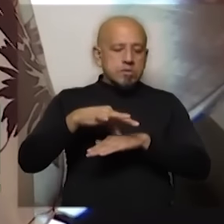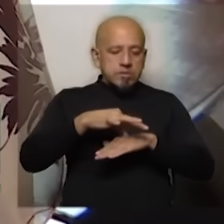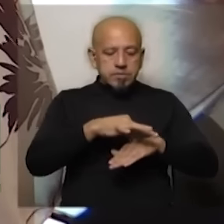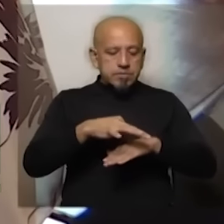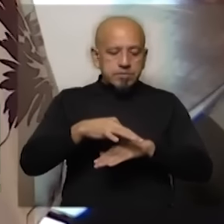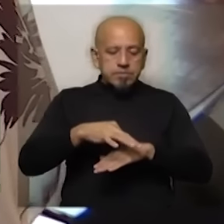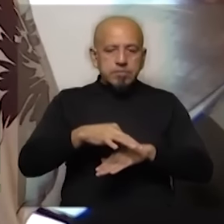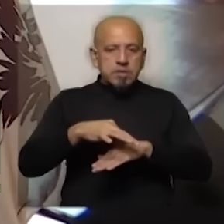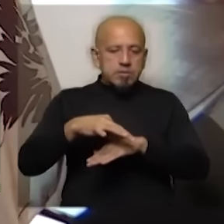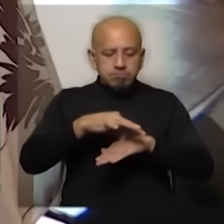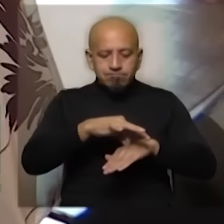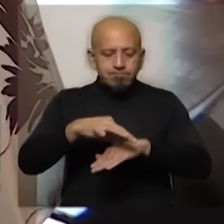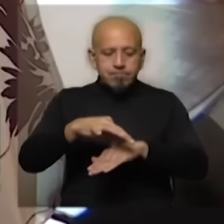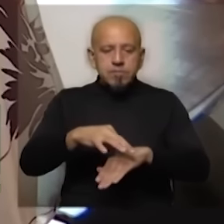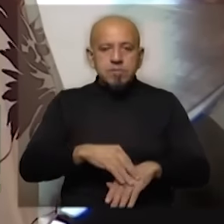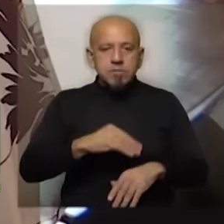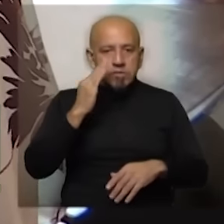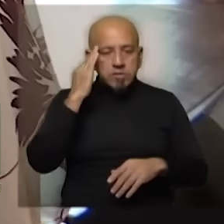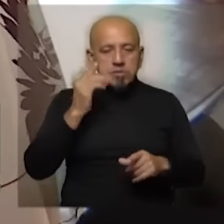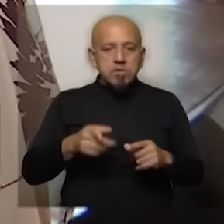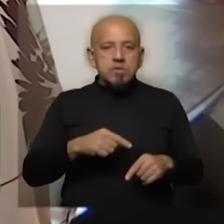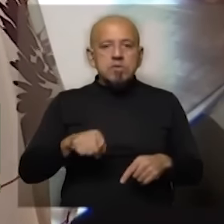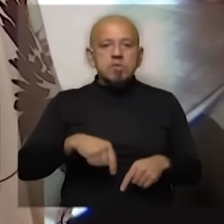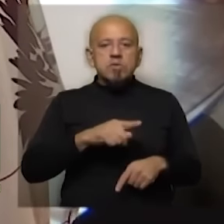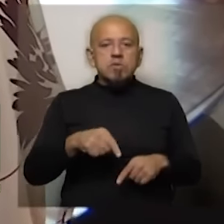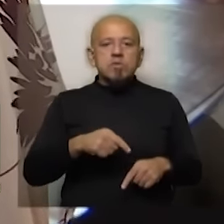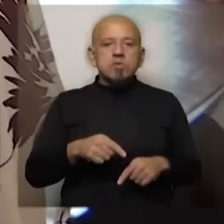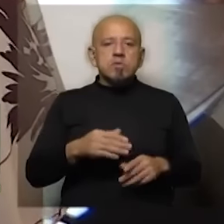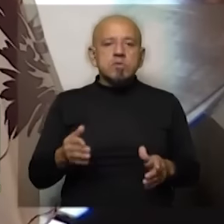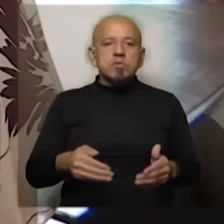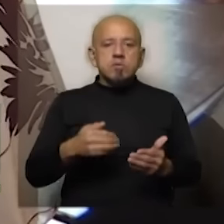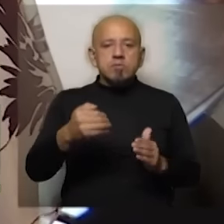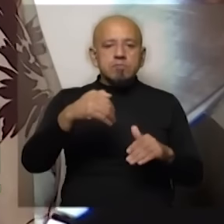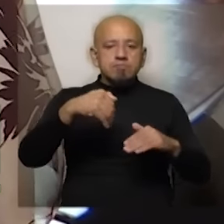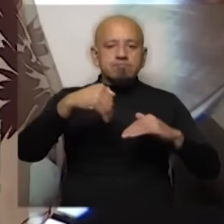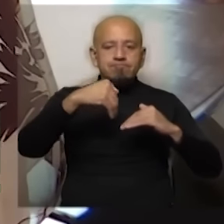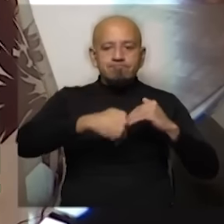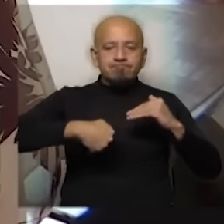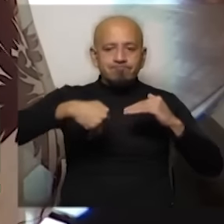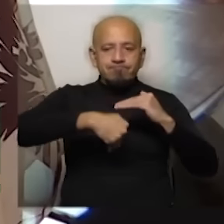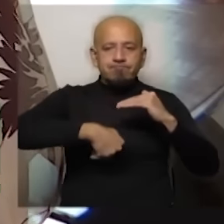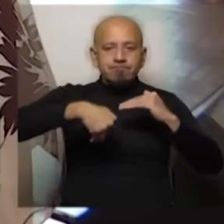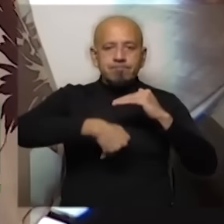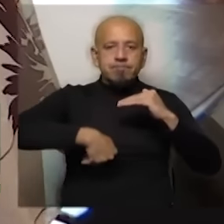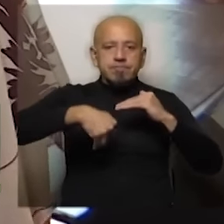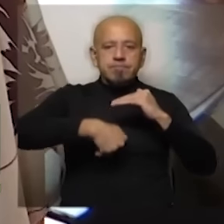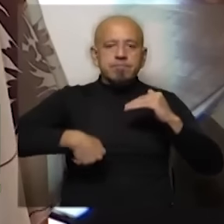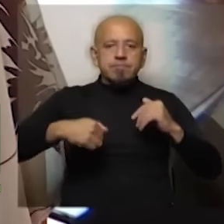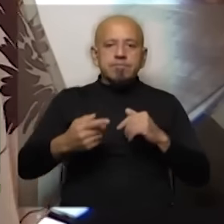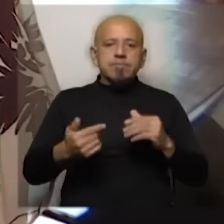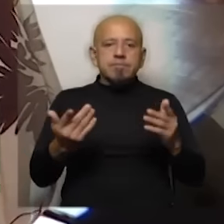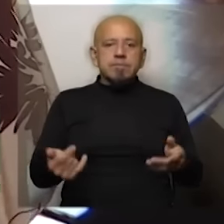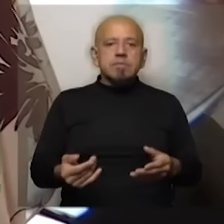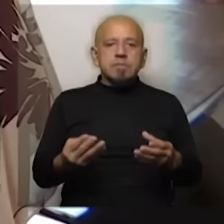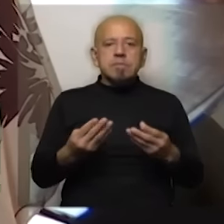del subsuelo para diagnóstico de las oquedades que está produciéndose en Rambla por la fuga de